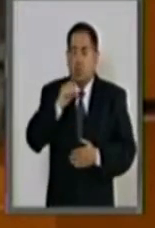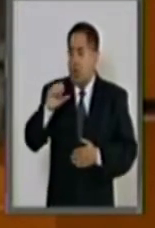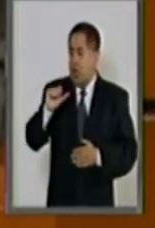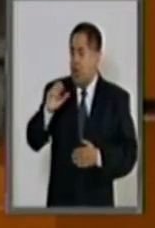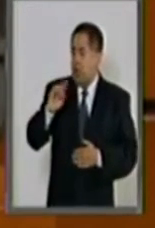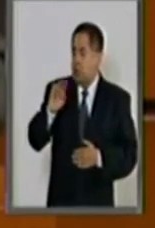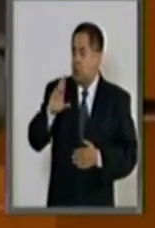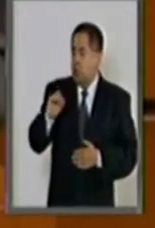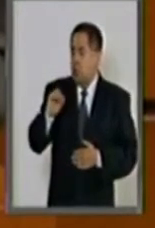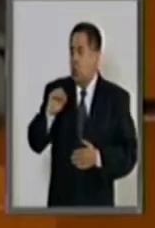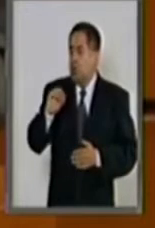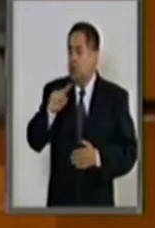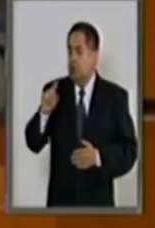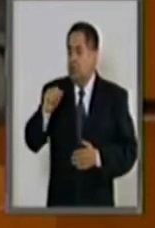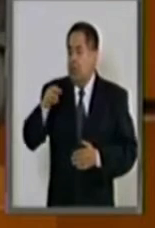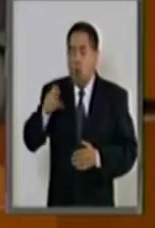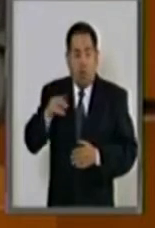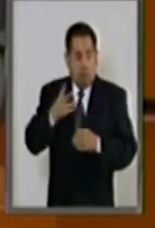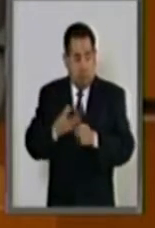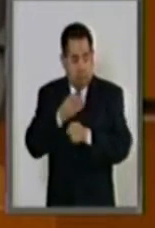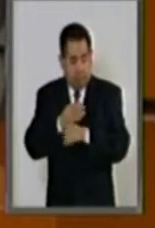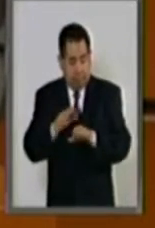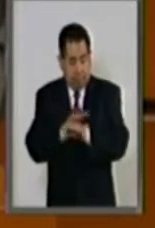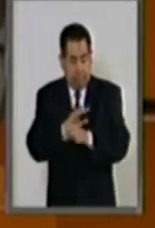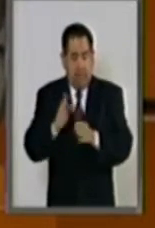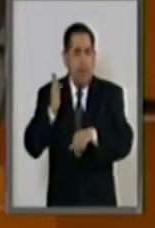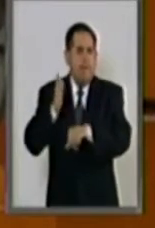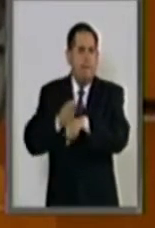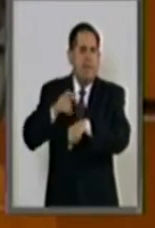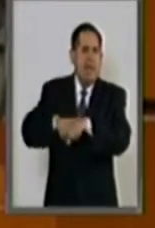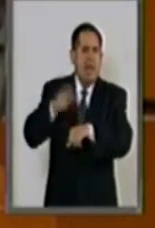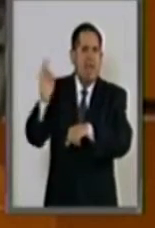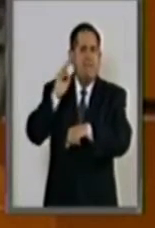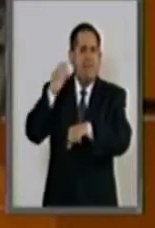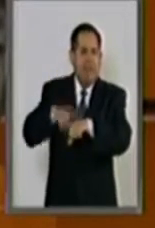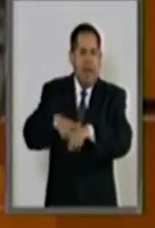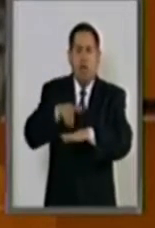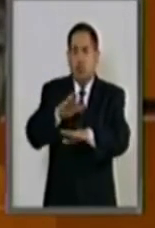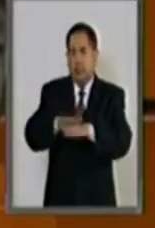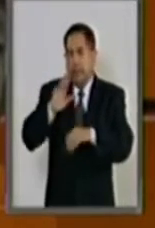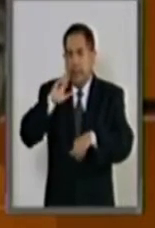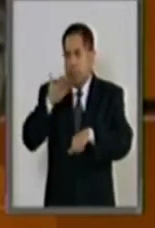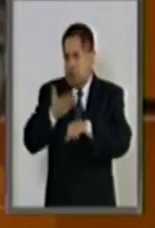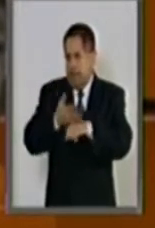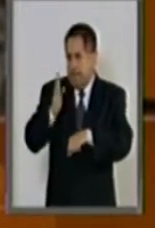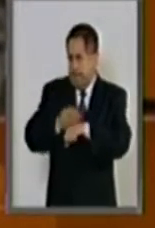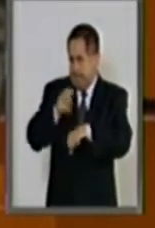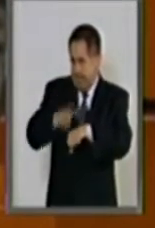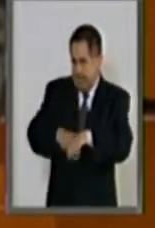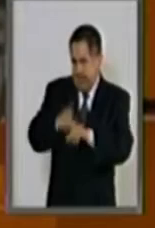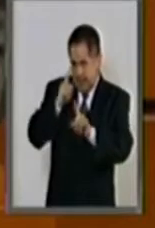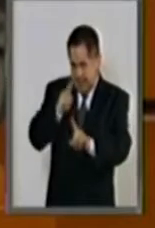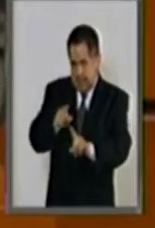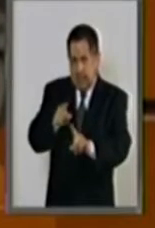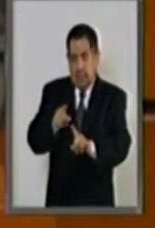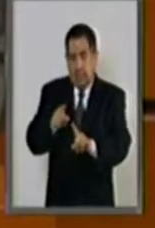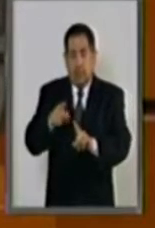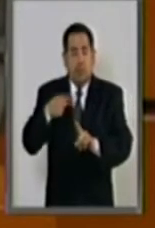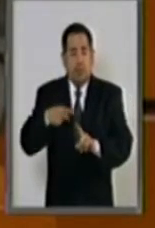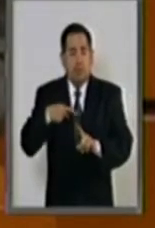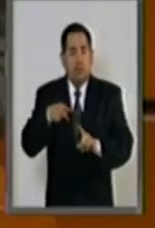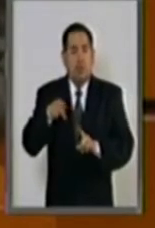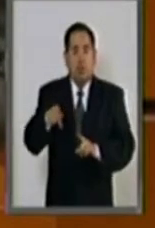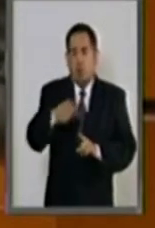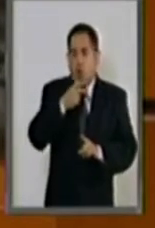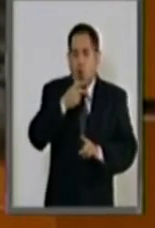Zamora que reforma el Código Penal Federal en materia de responsabilidad penal de